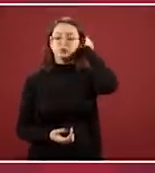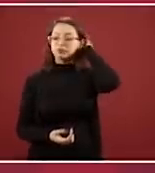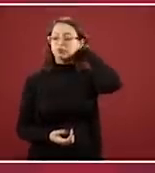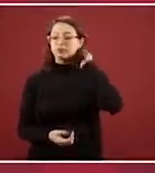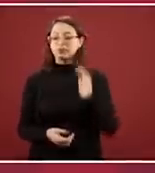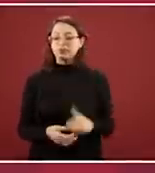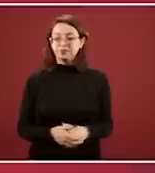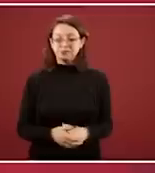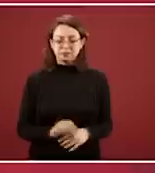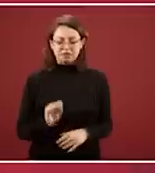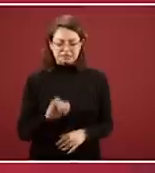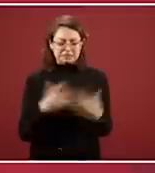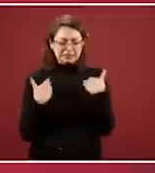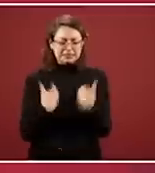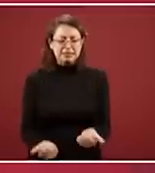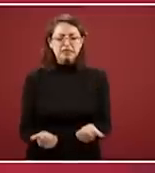queriendo